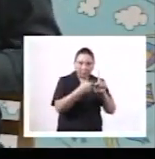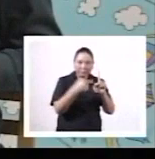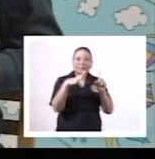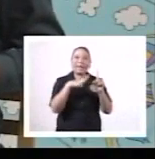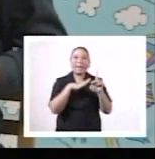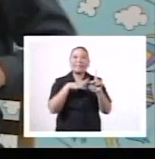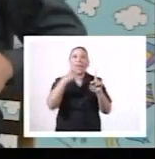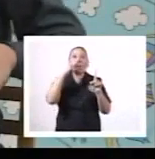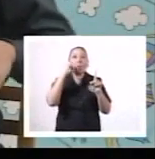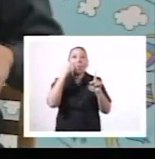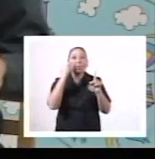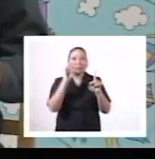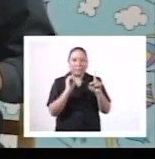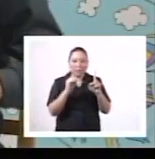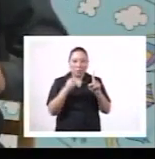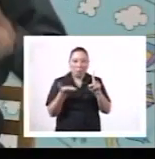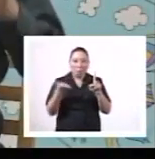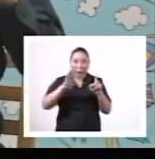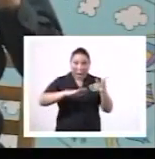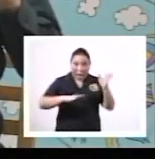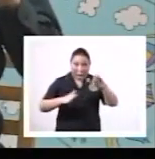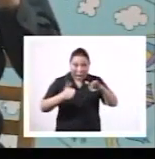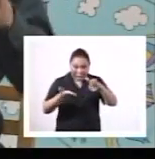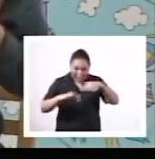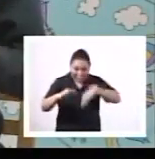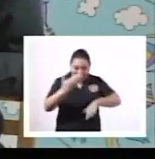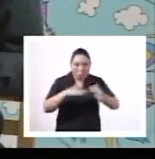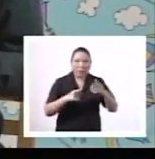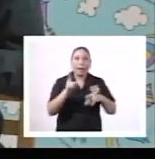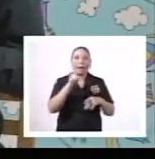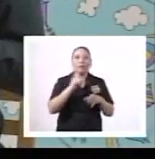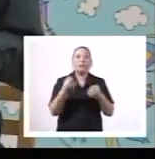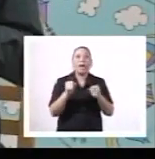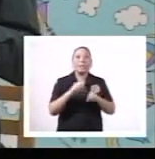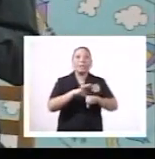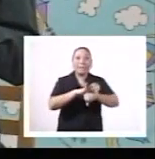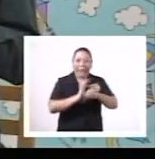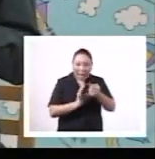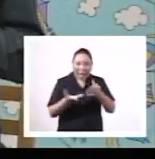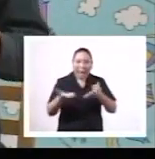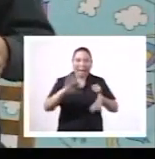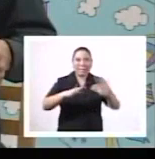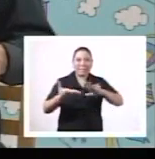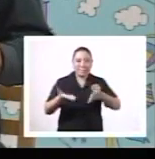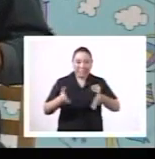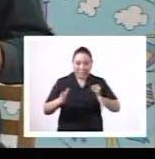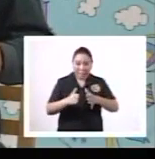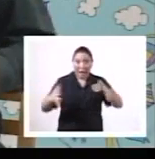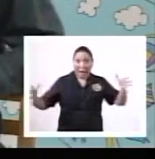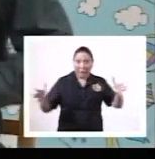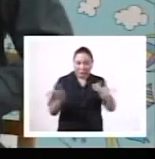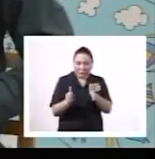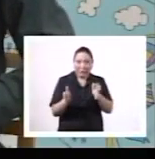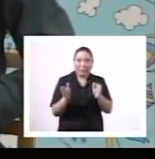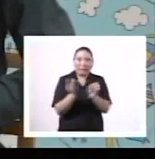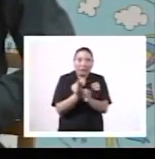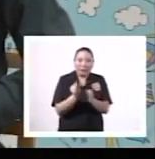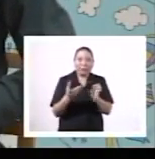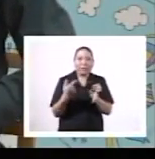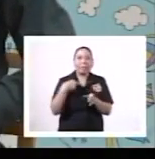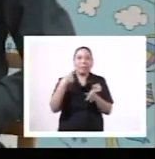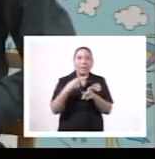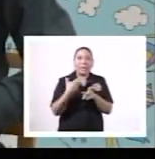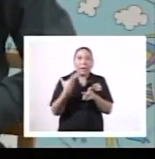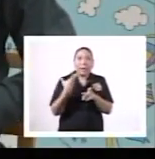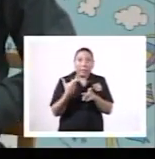Tengo un tío cajonero que hace cajas y calajas y cajitas y cajones. Y al tirar